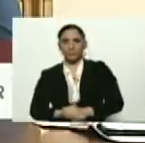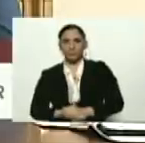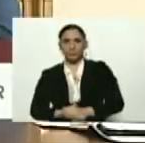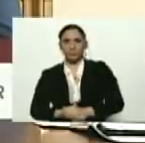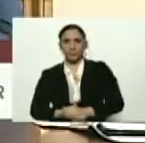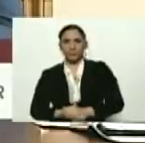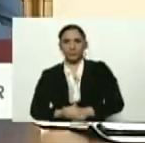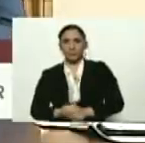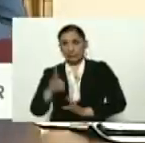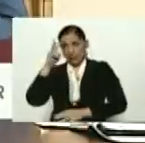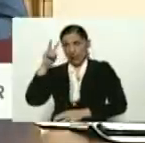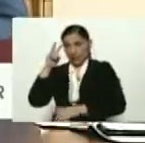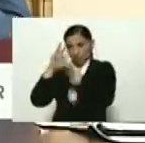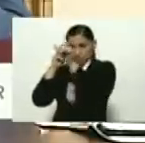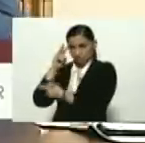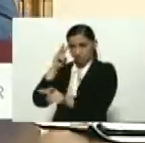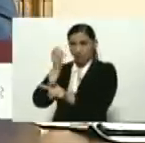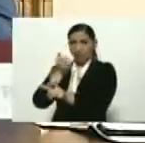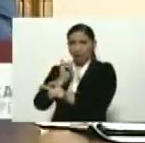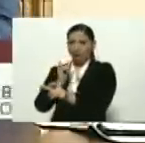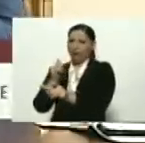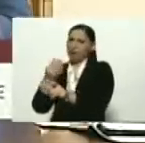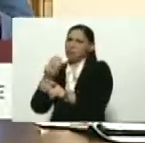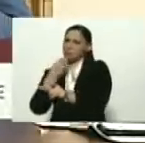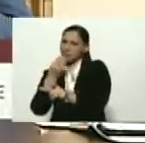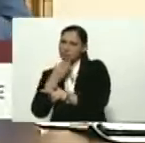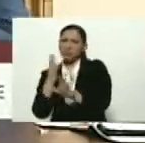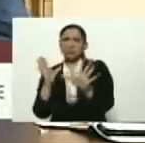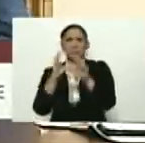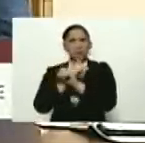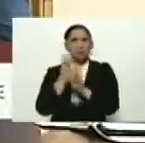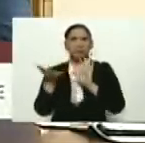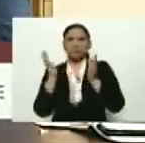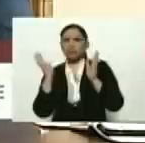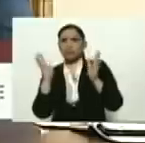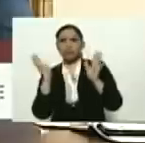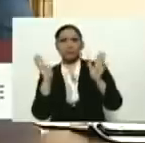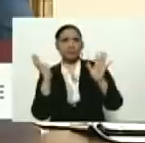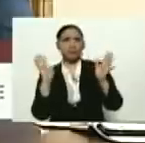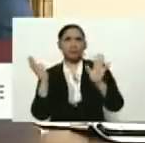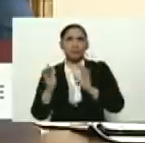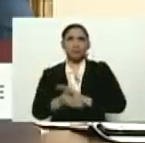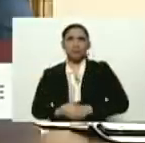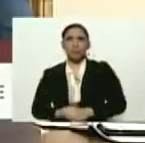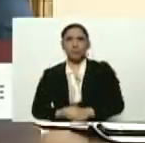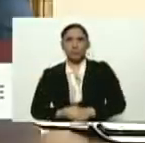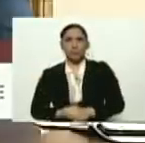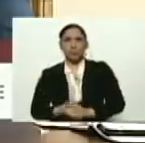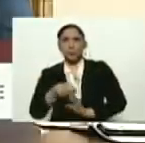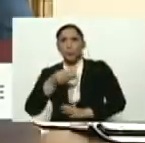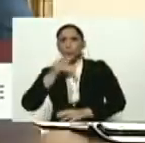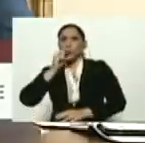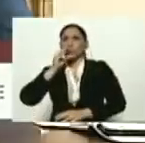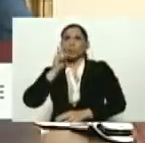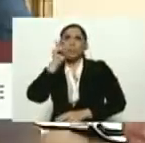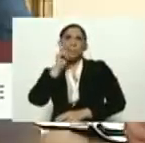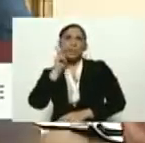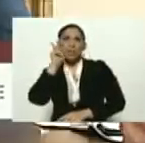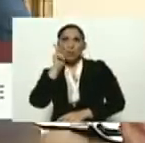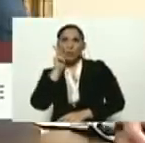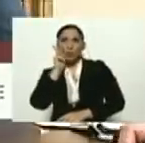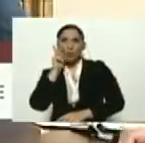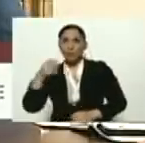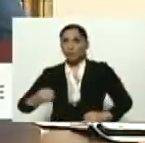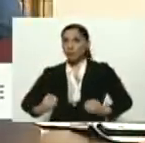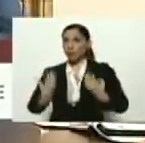Y que el canciller, ahí estaban en la noche conversando, se tomaron un vinito, y en la